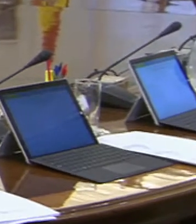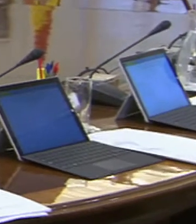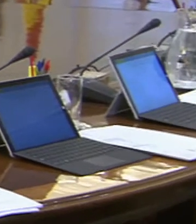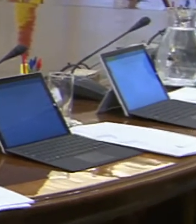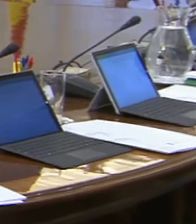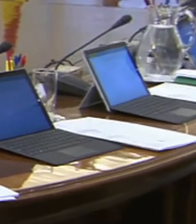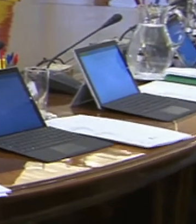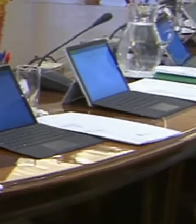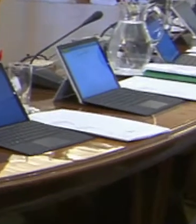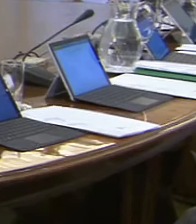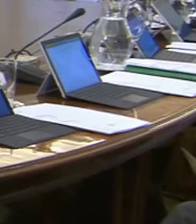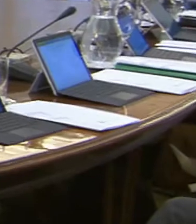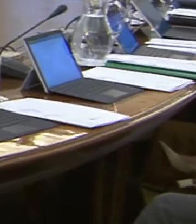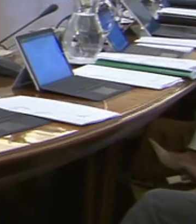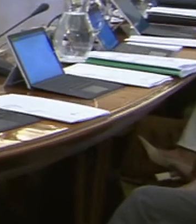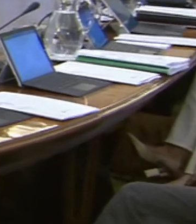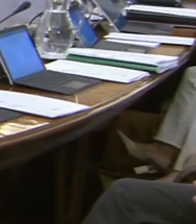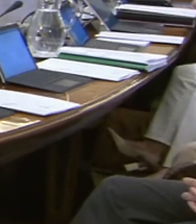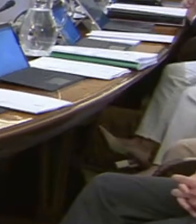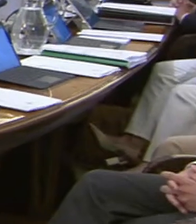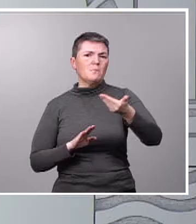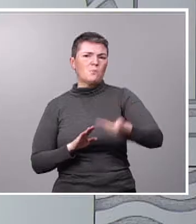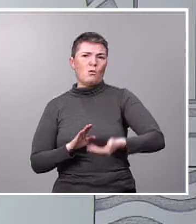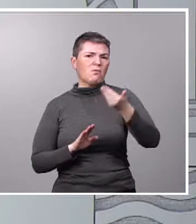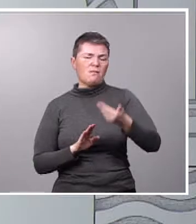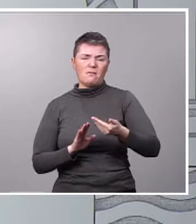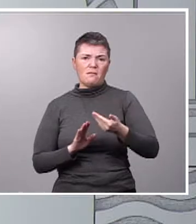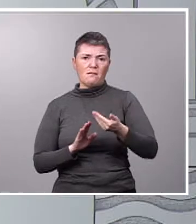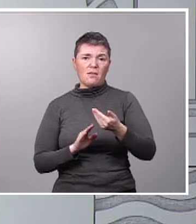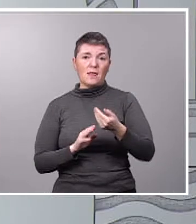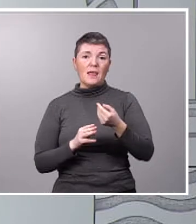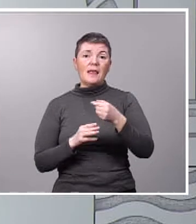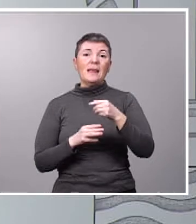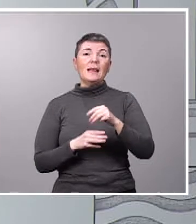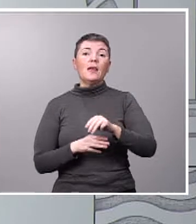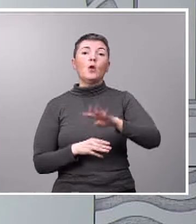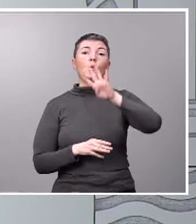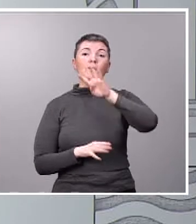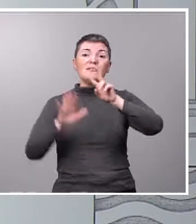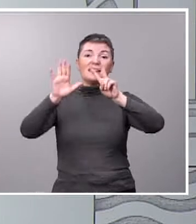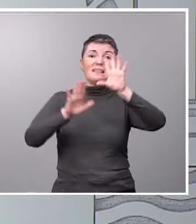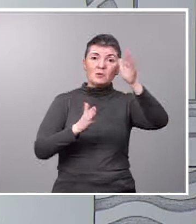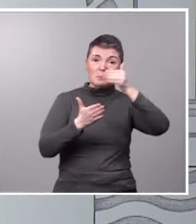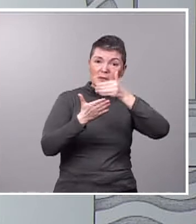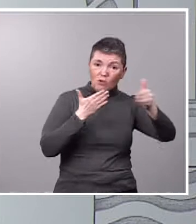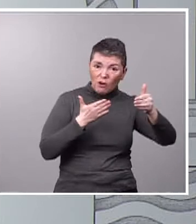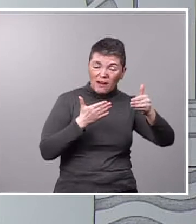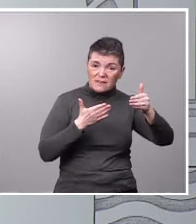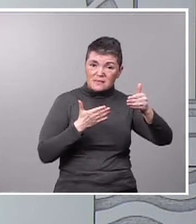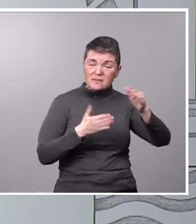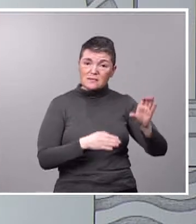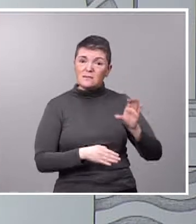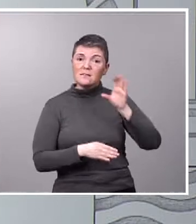no solo cualitativo, sino también cuantitativo. De los 3.475 millones asignados en los últimos